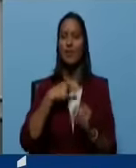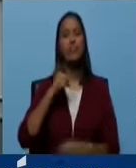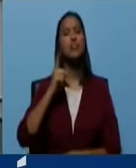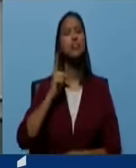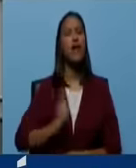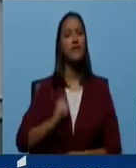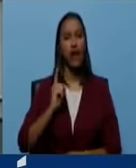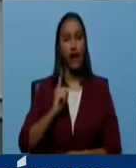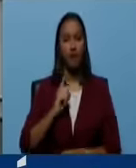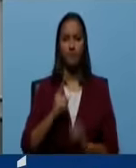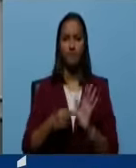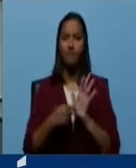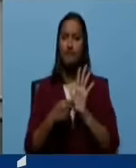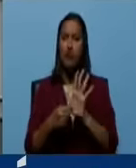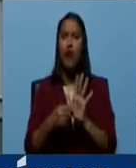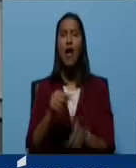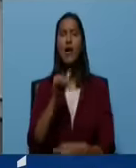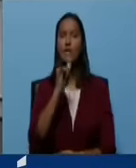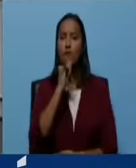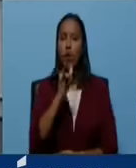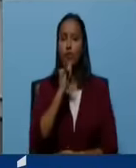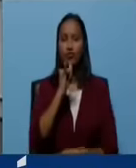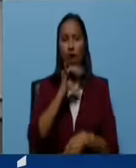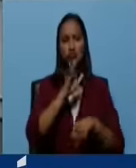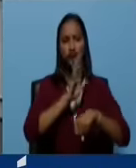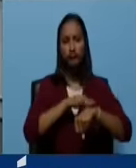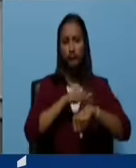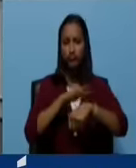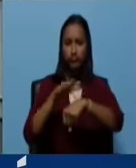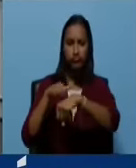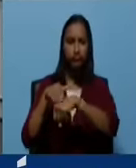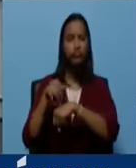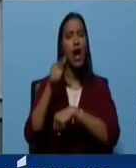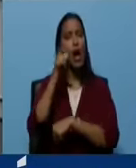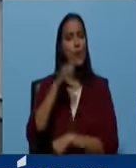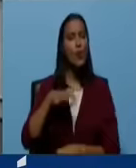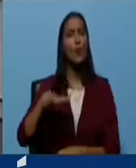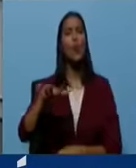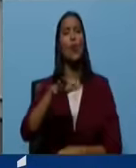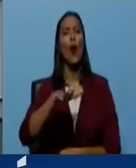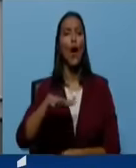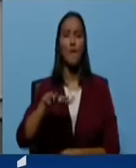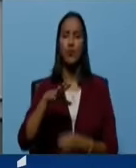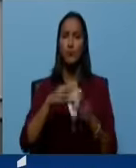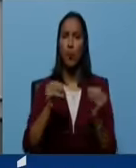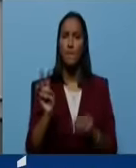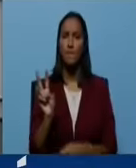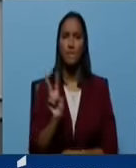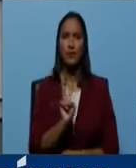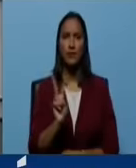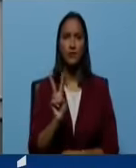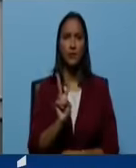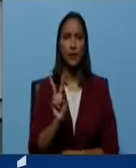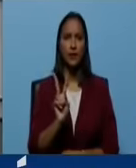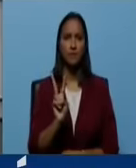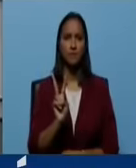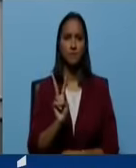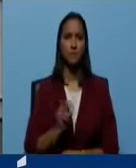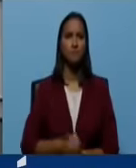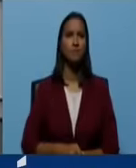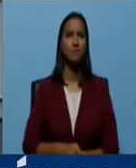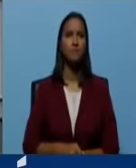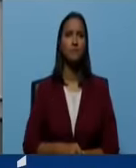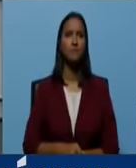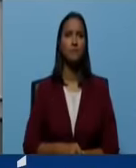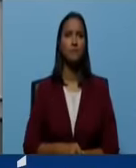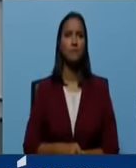de informar, de comunicar a nuestro pueblo en tiempo real cada una de las acciones que hemos venido